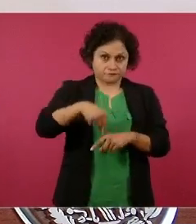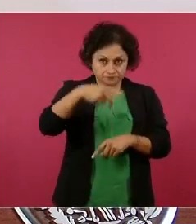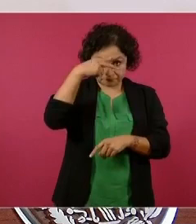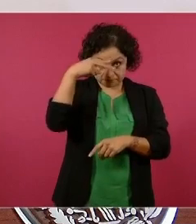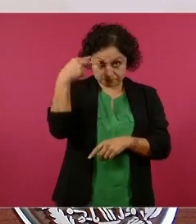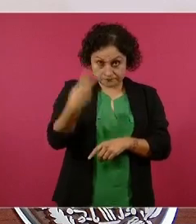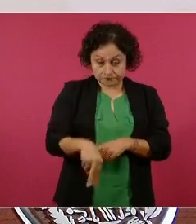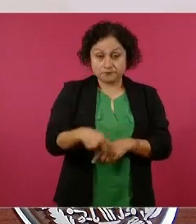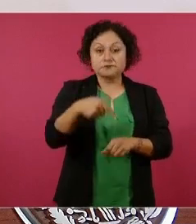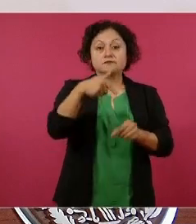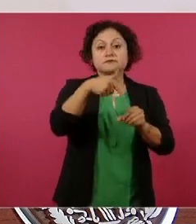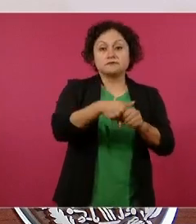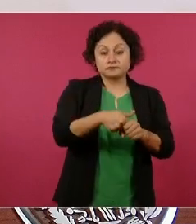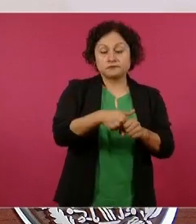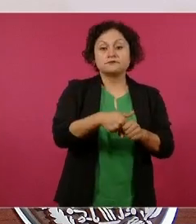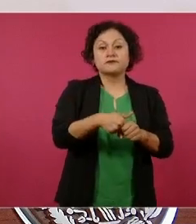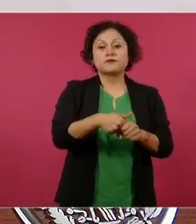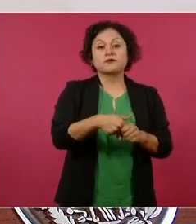regular,